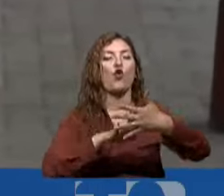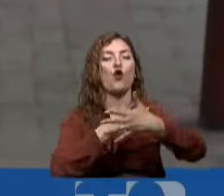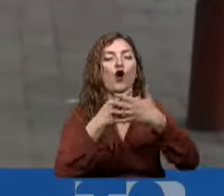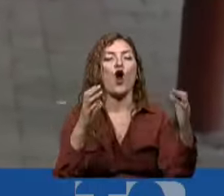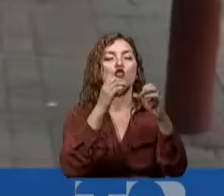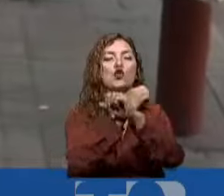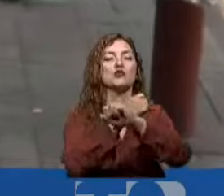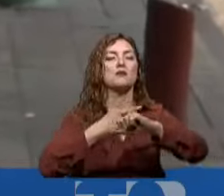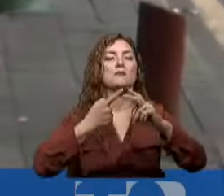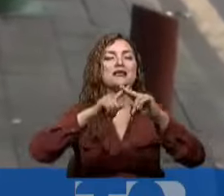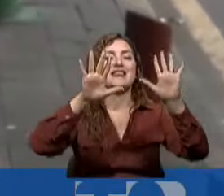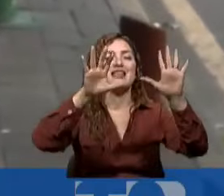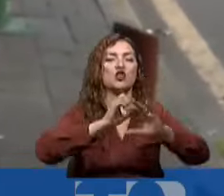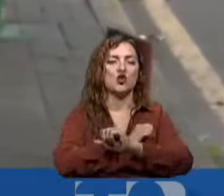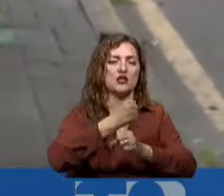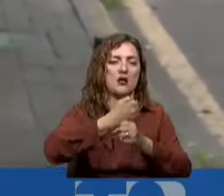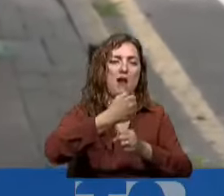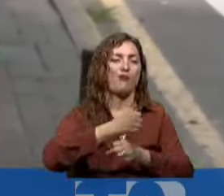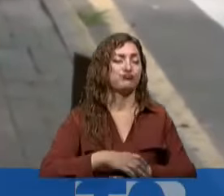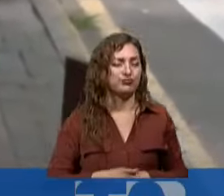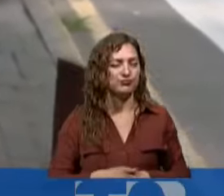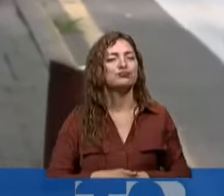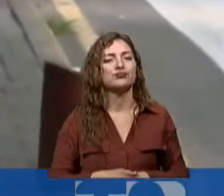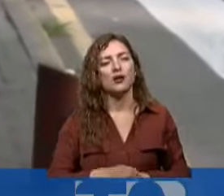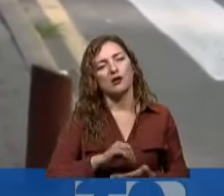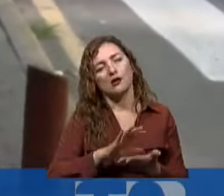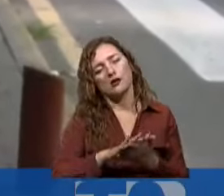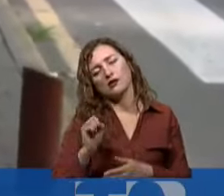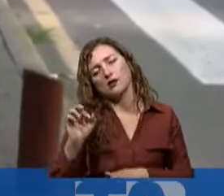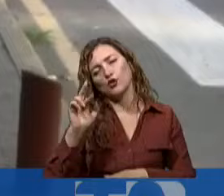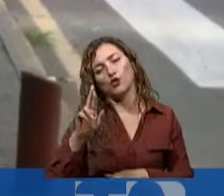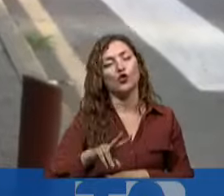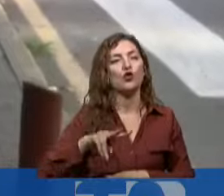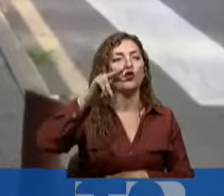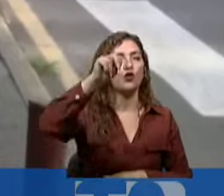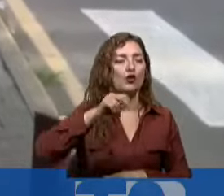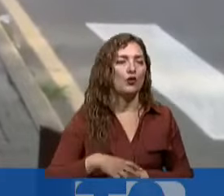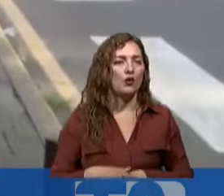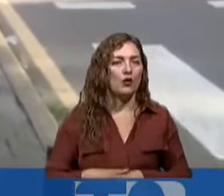partir de las 10 de la noche. Como te decía, se va a hacer en implementación de sur-norte, no se va a cerrar